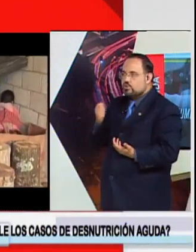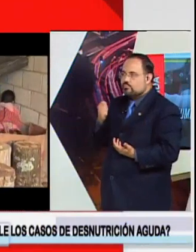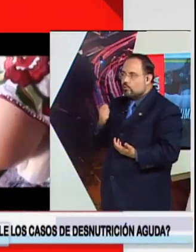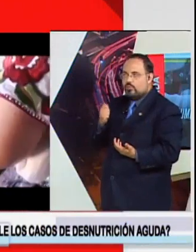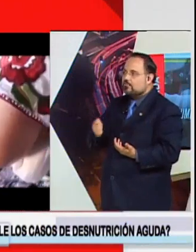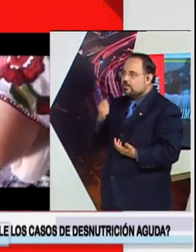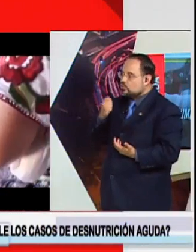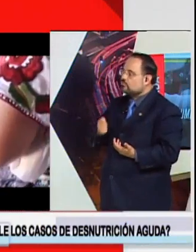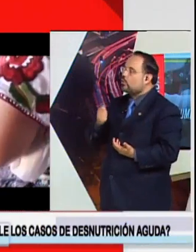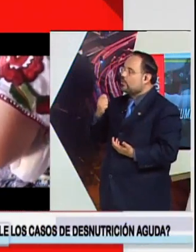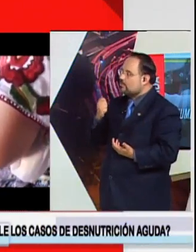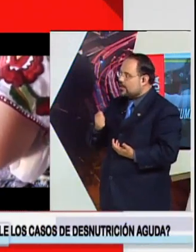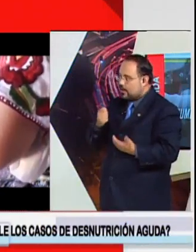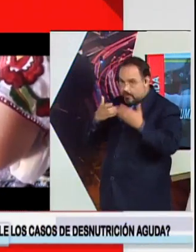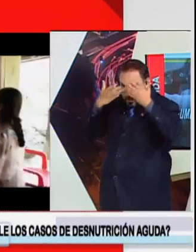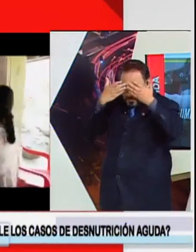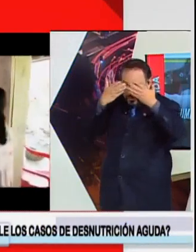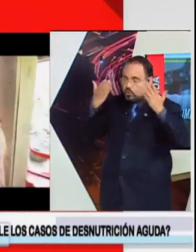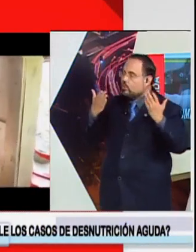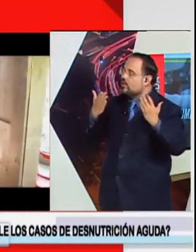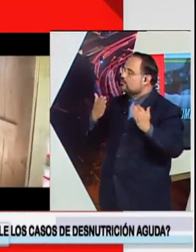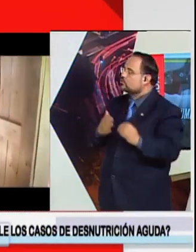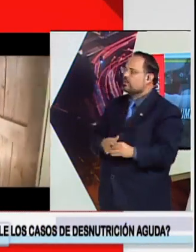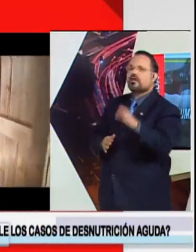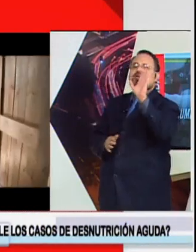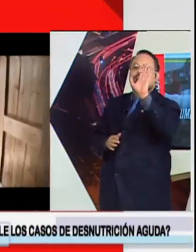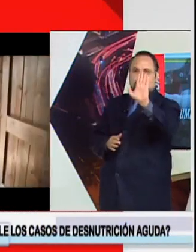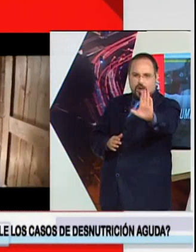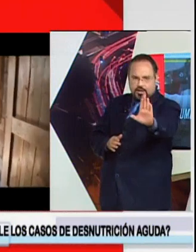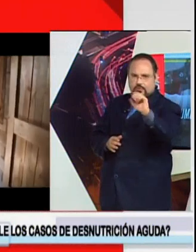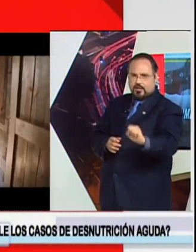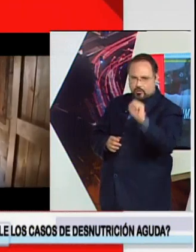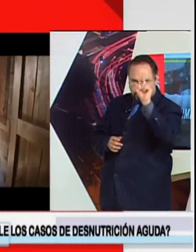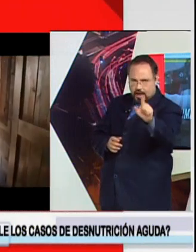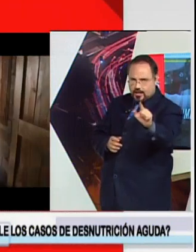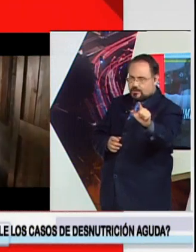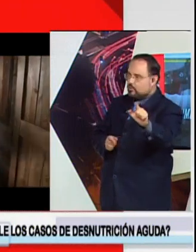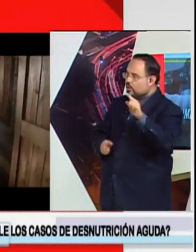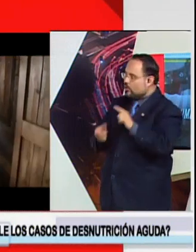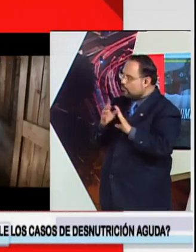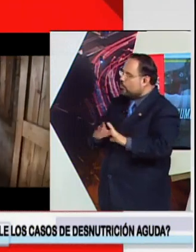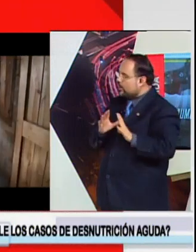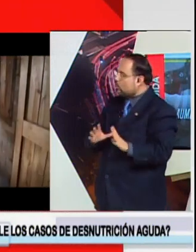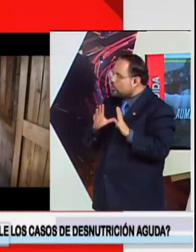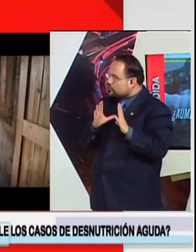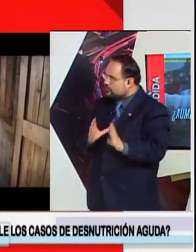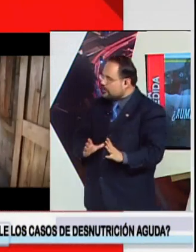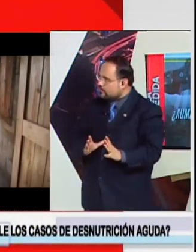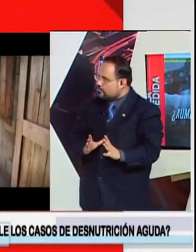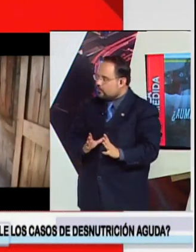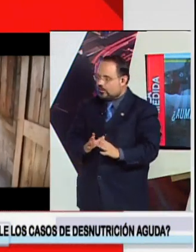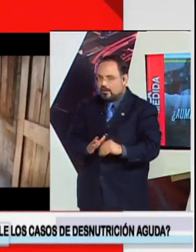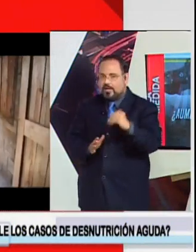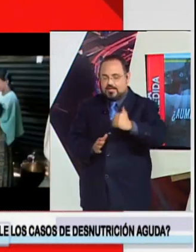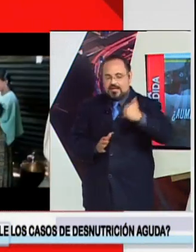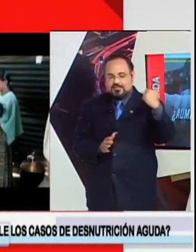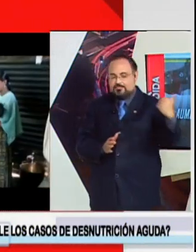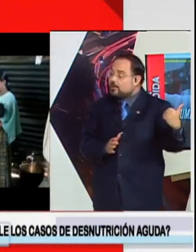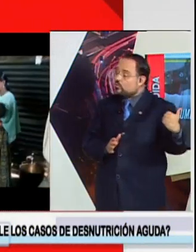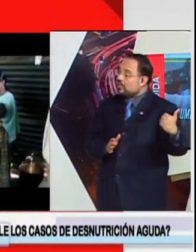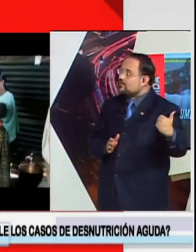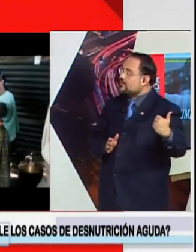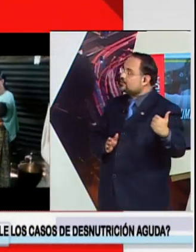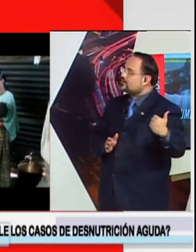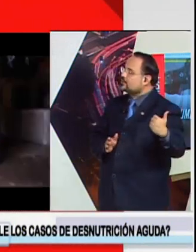hay un problema y es un problema grave que a veces no lo queremos ver pero hay que verlo hay que exponerlo porque conociendo el problema y